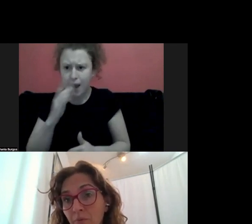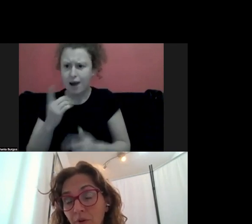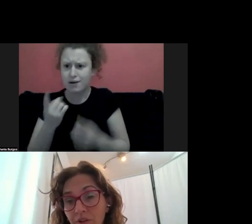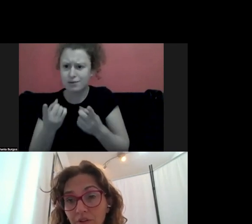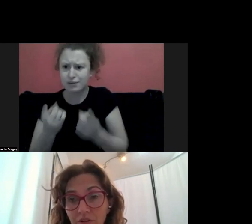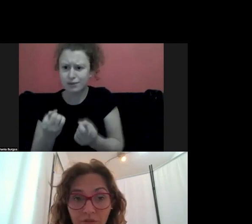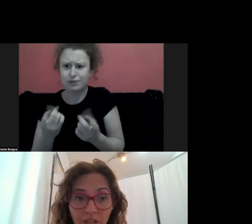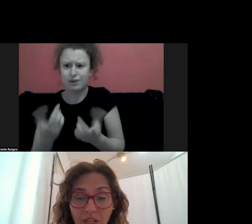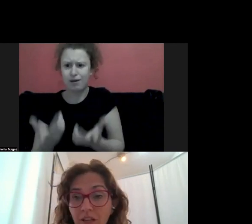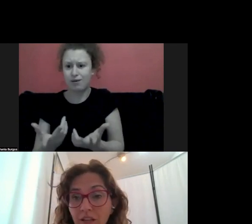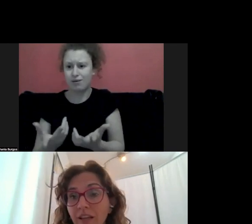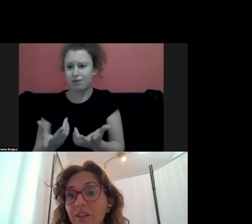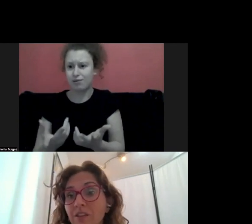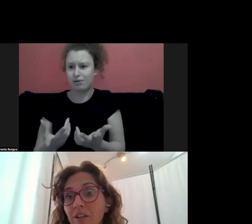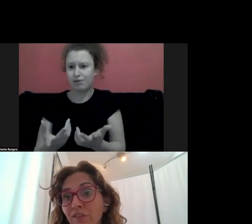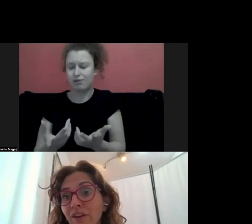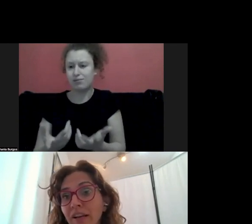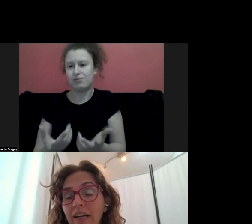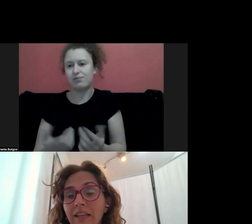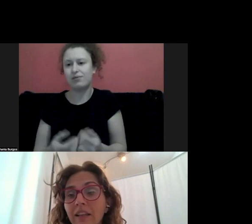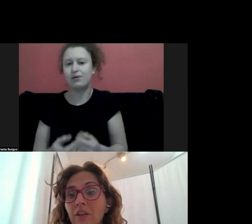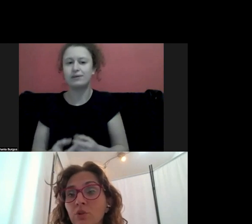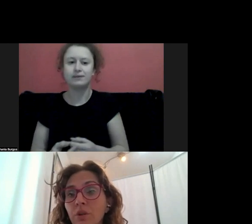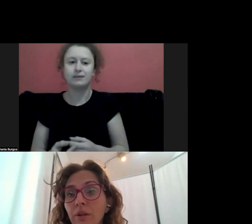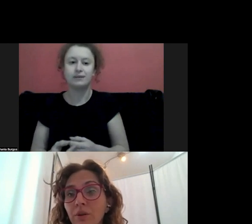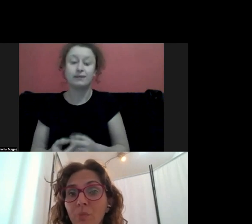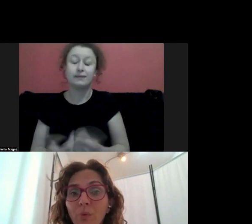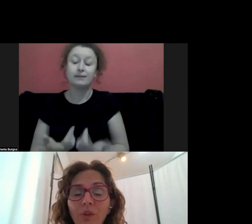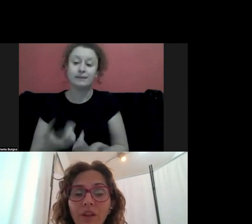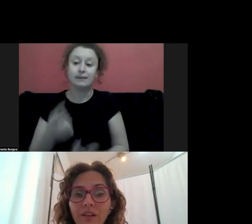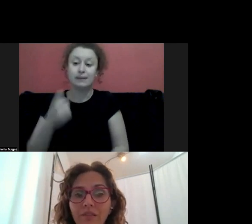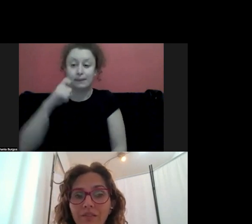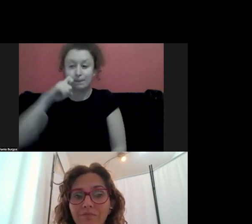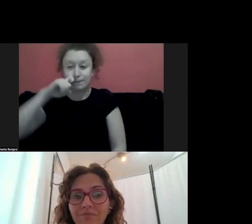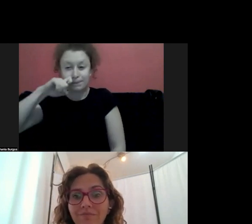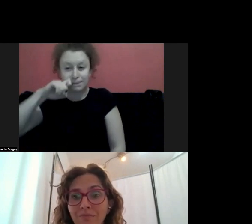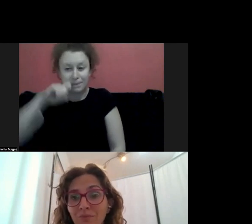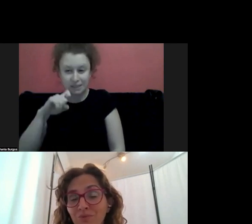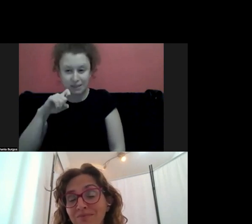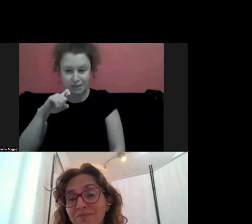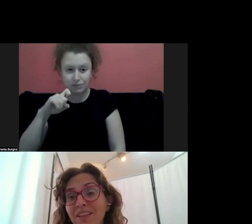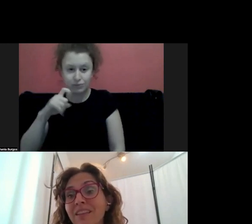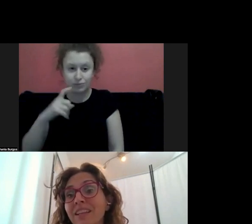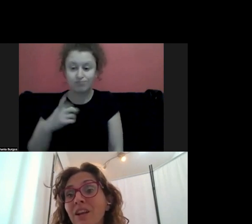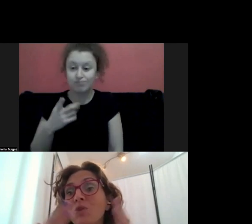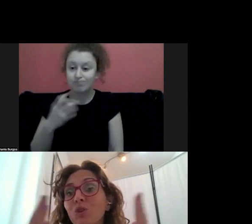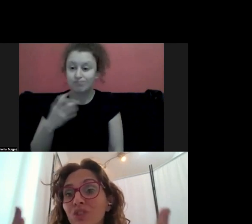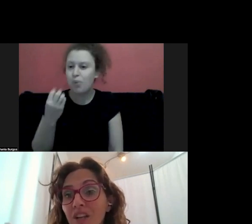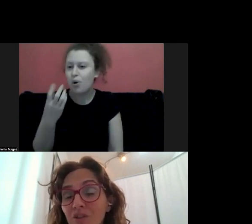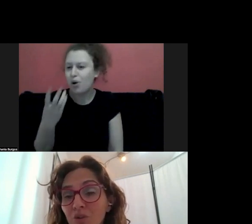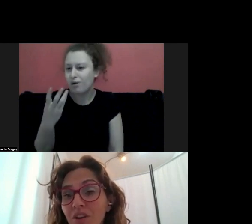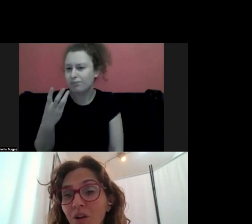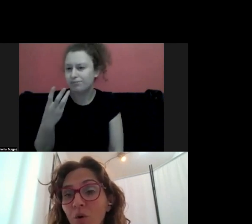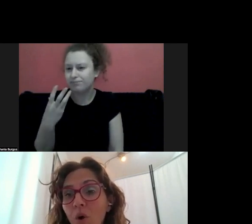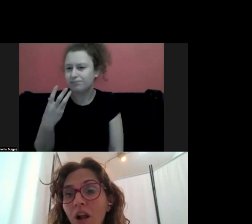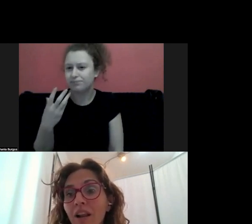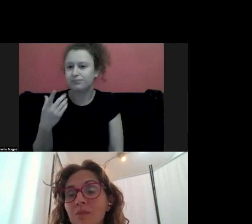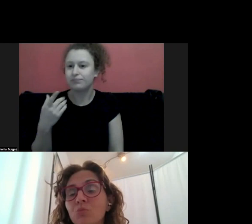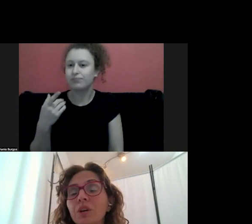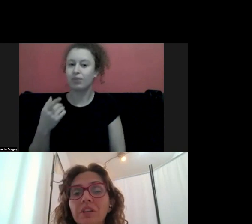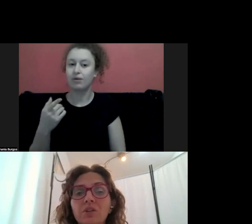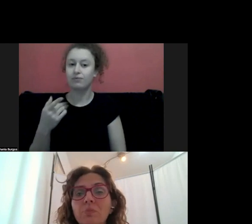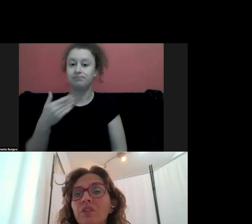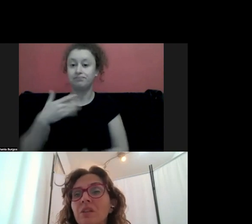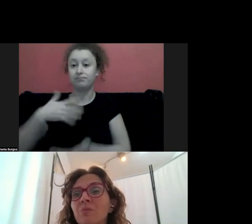imperante, pues, ¿en qué se refleja? En el hecho de no poder, de tener un contexto en el cual